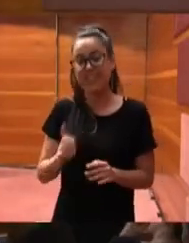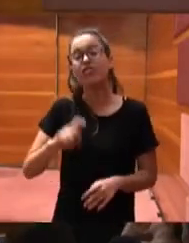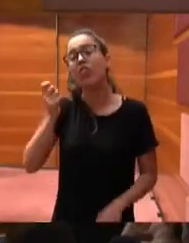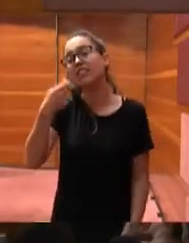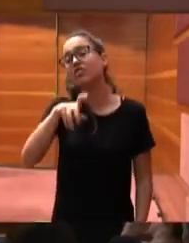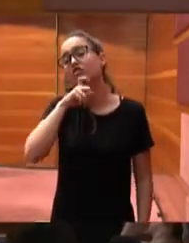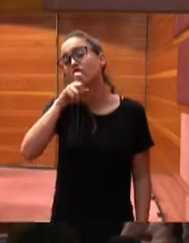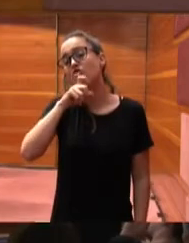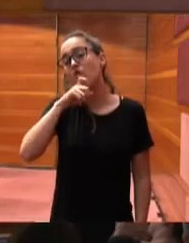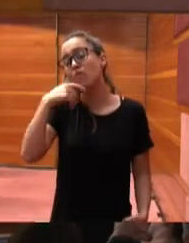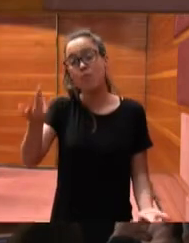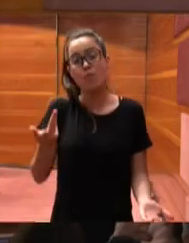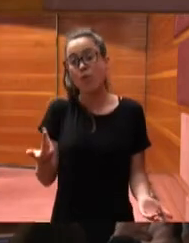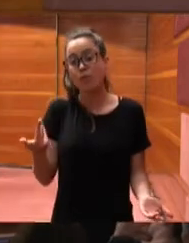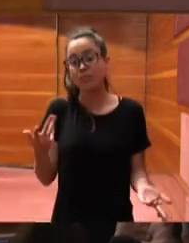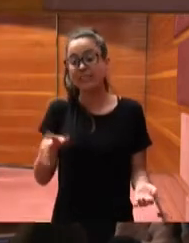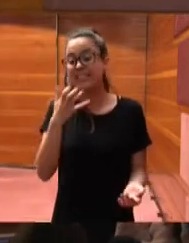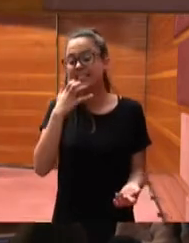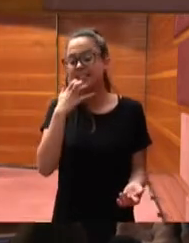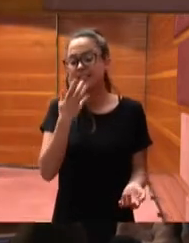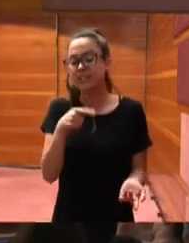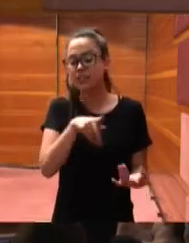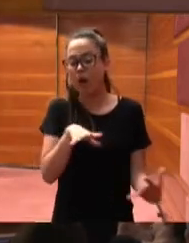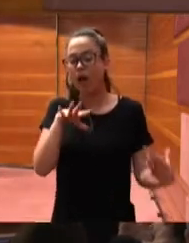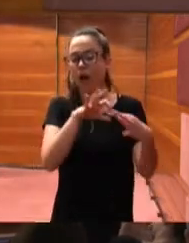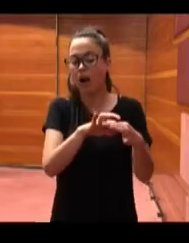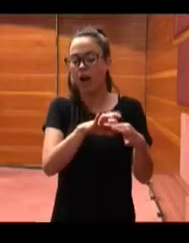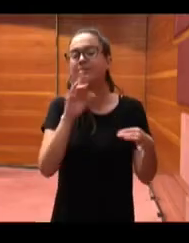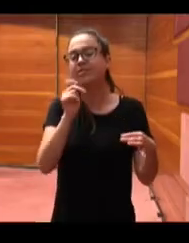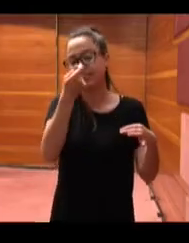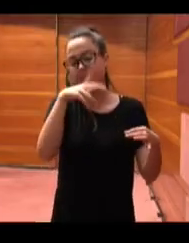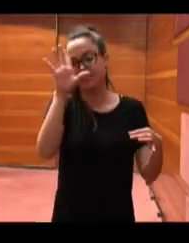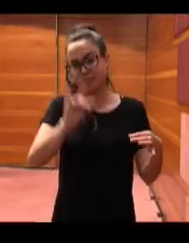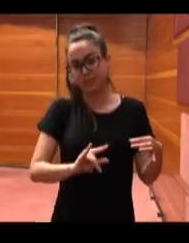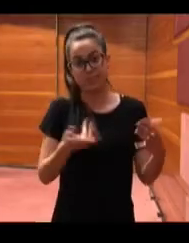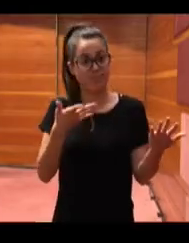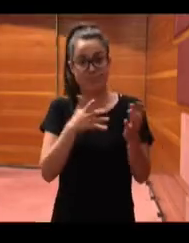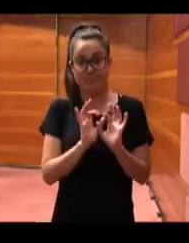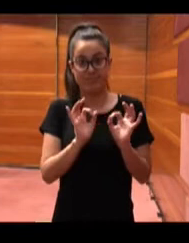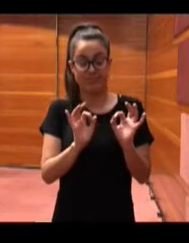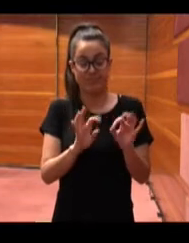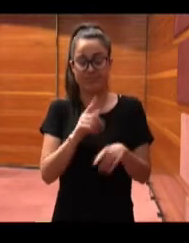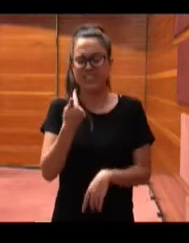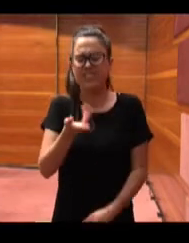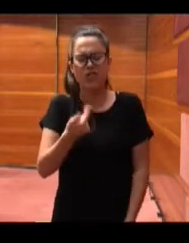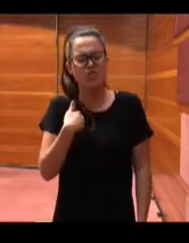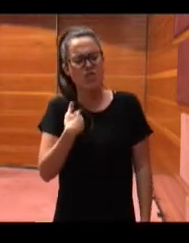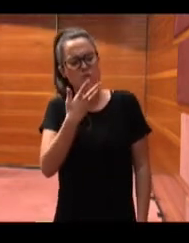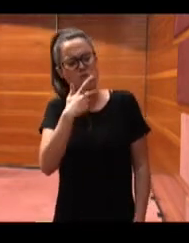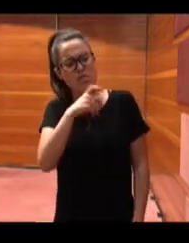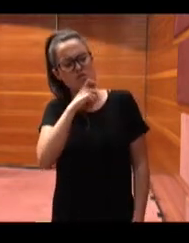se corresponde con el acierto. ¿Y cómo voy a conocer? ¿Cómo me voy a acercar? ¿Cómo voy a ofrecer esas